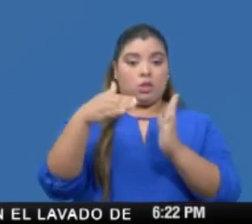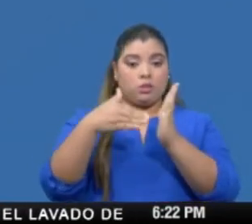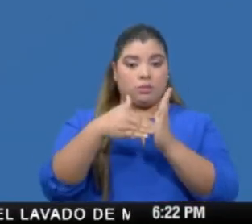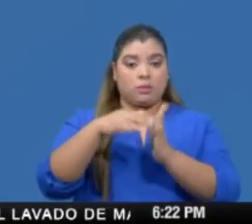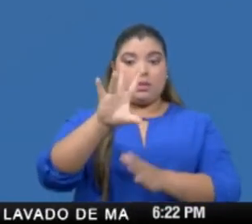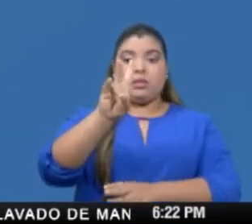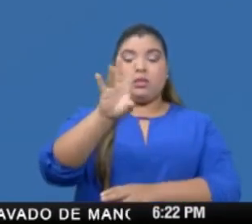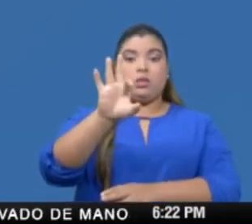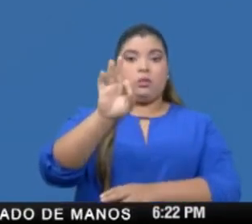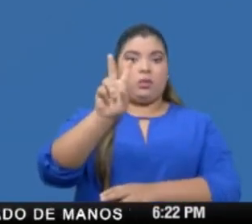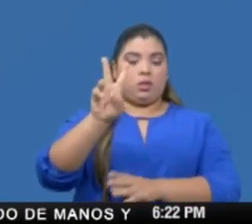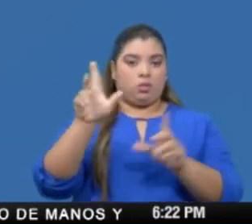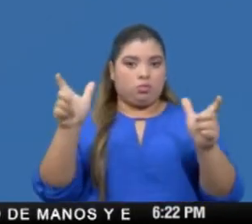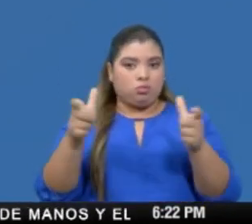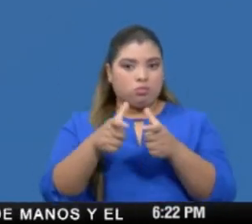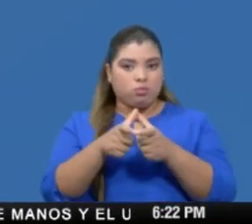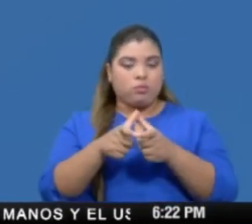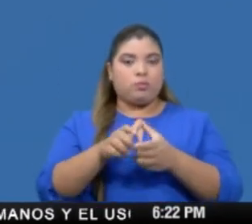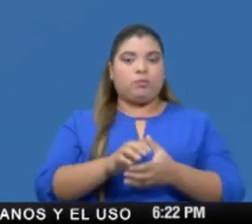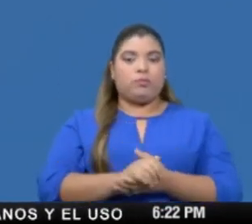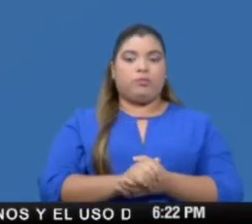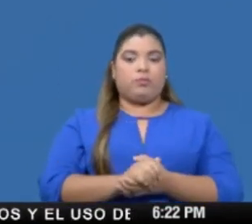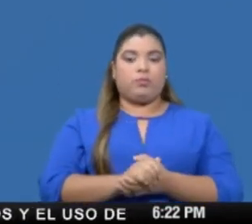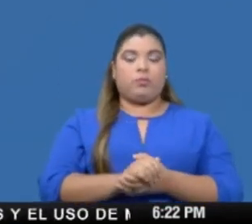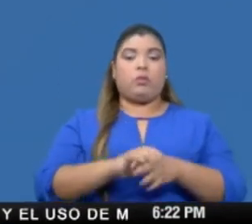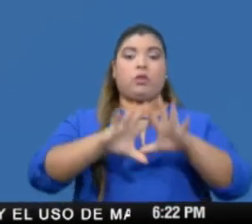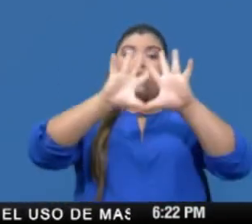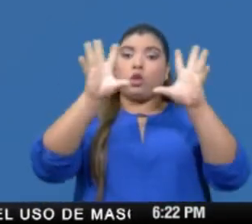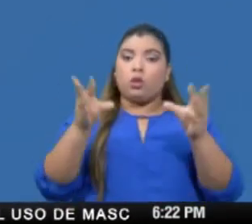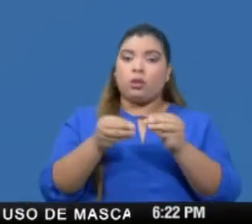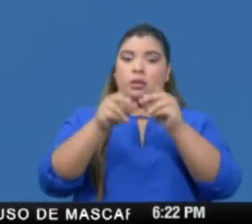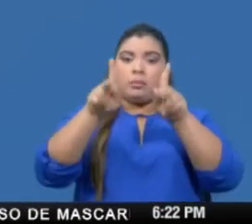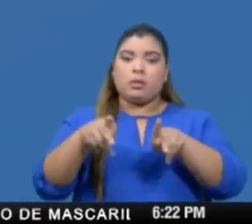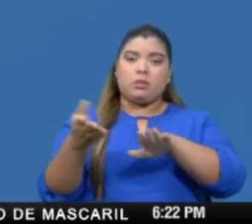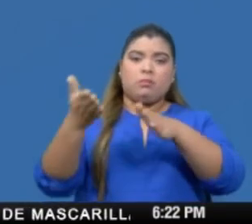15.762.392 casos acumulados, con totales de funciones de